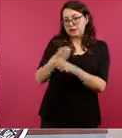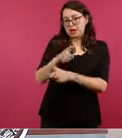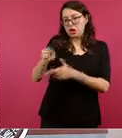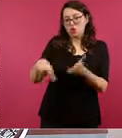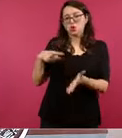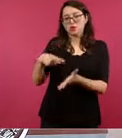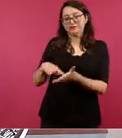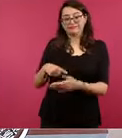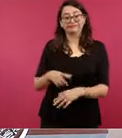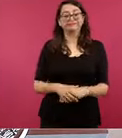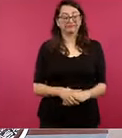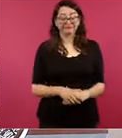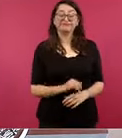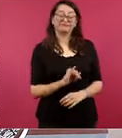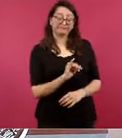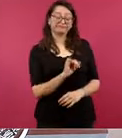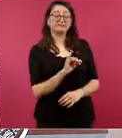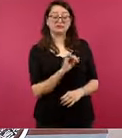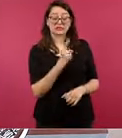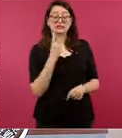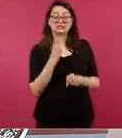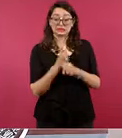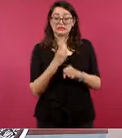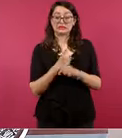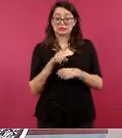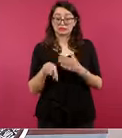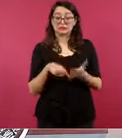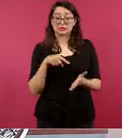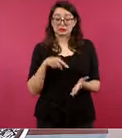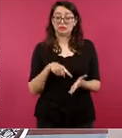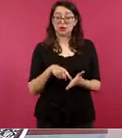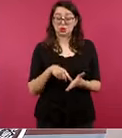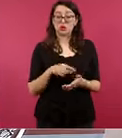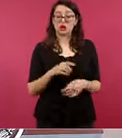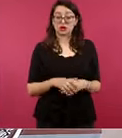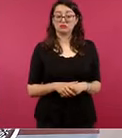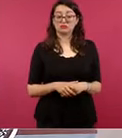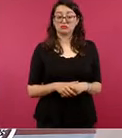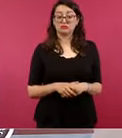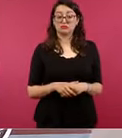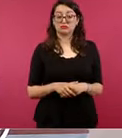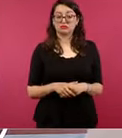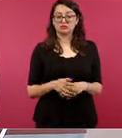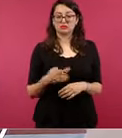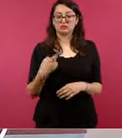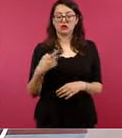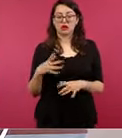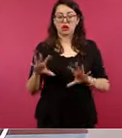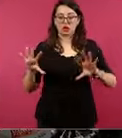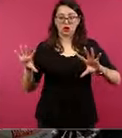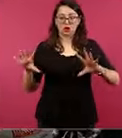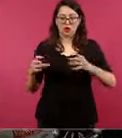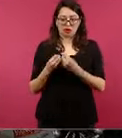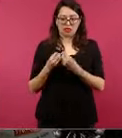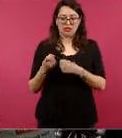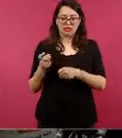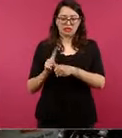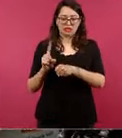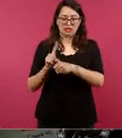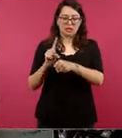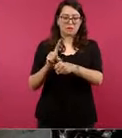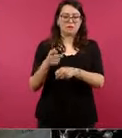es el primer lugar en homicidios, pero en número de absolutos, pero en población no. Población es